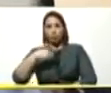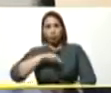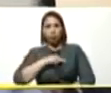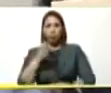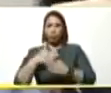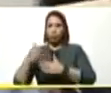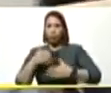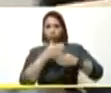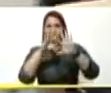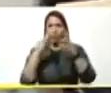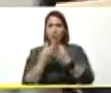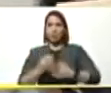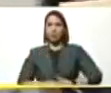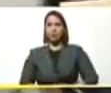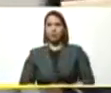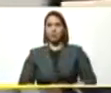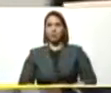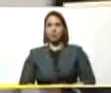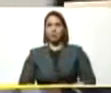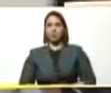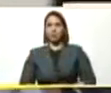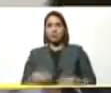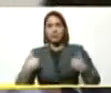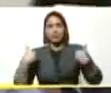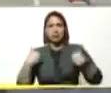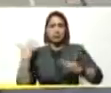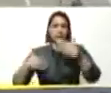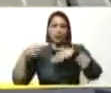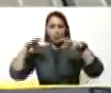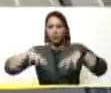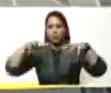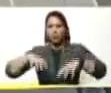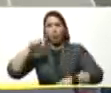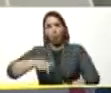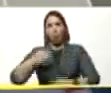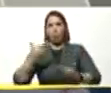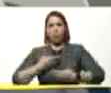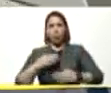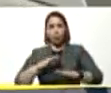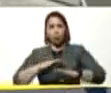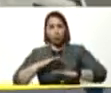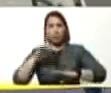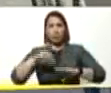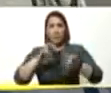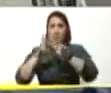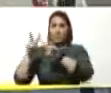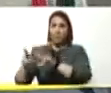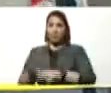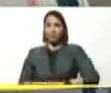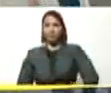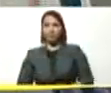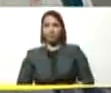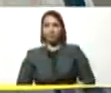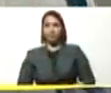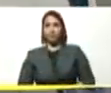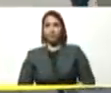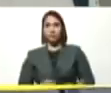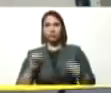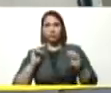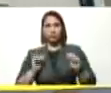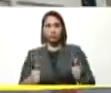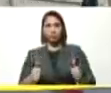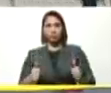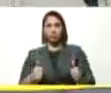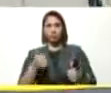con las familias que fueron afectadas de aquella vaguada y que hoy son beneficiarias de la gran Misión Vivienda Venezuela. Comenzamos